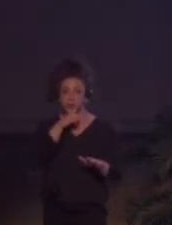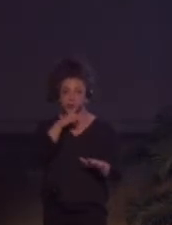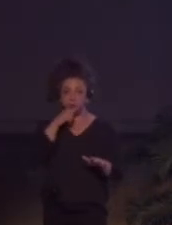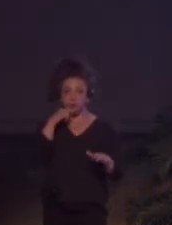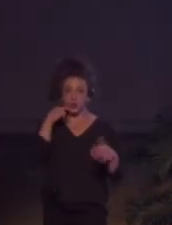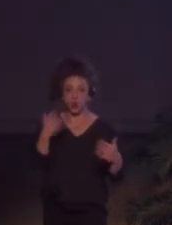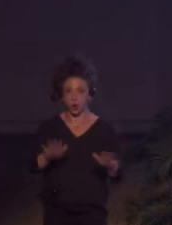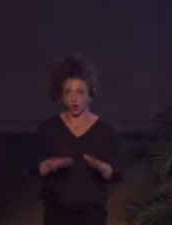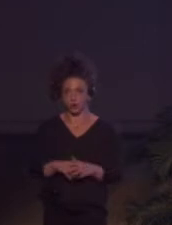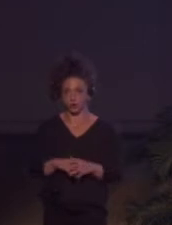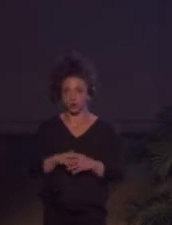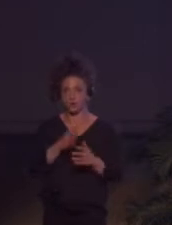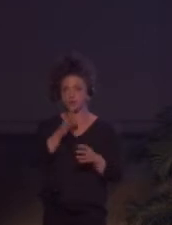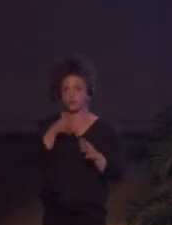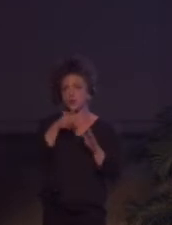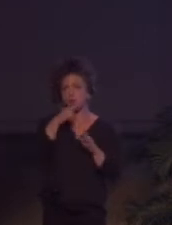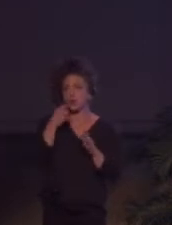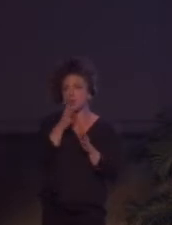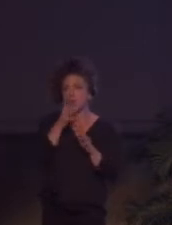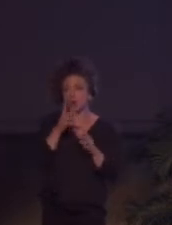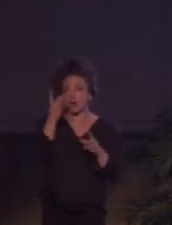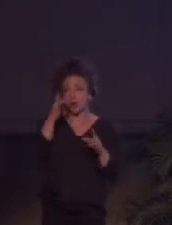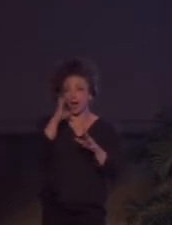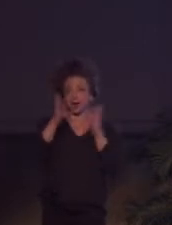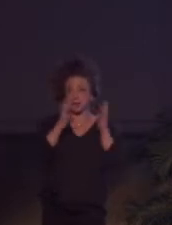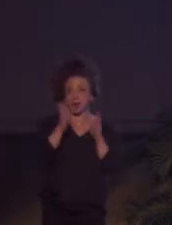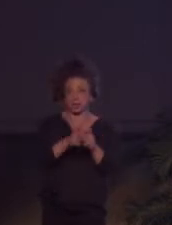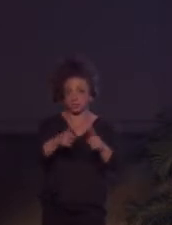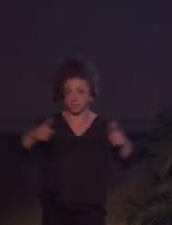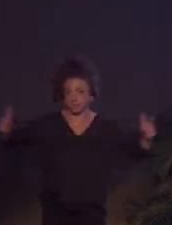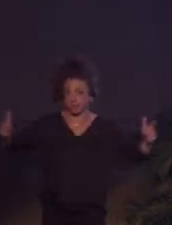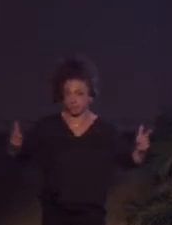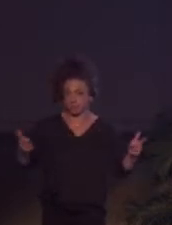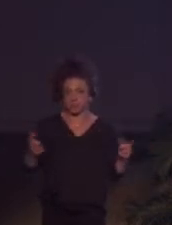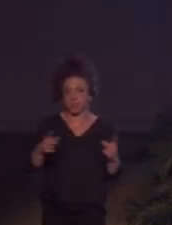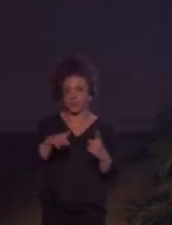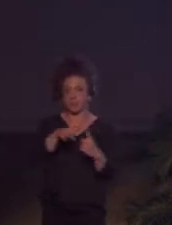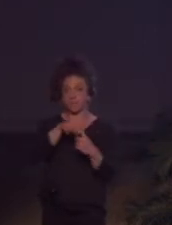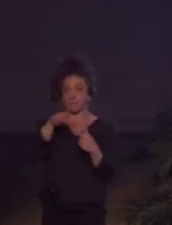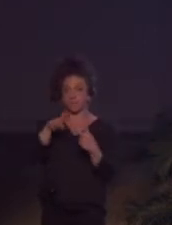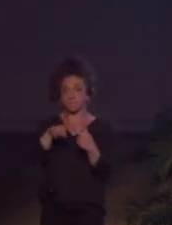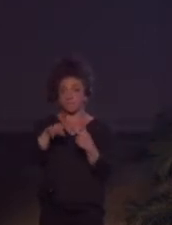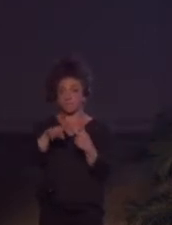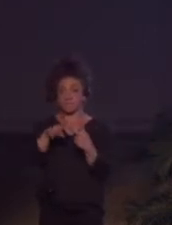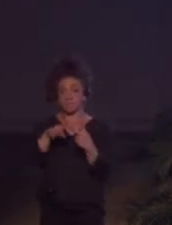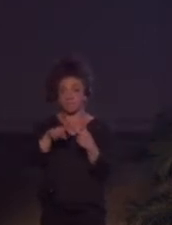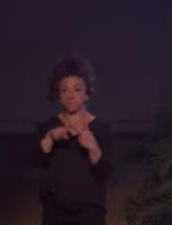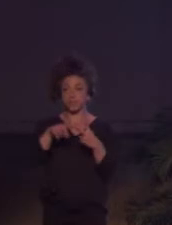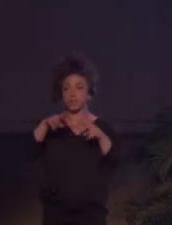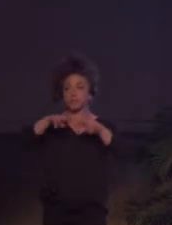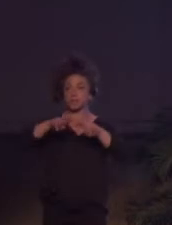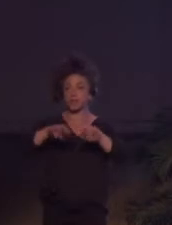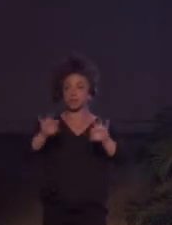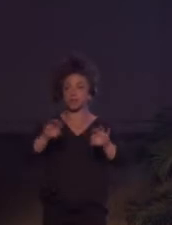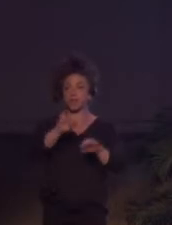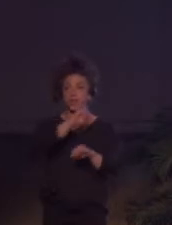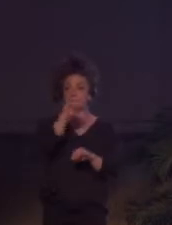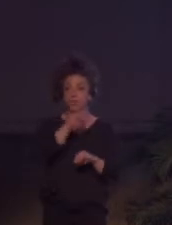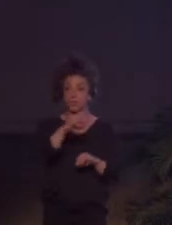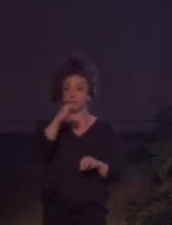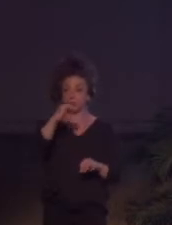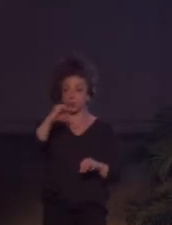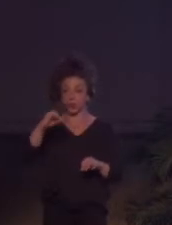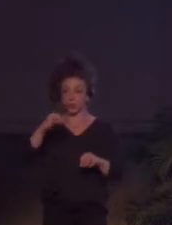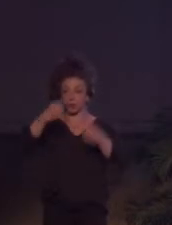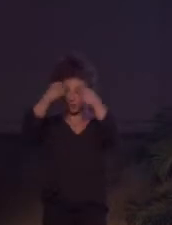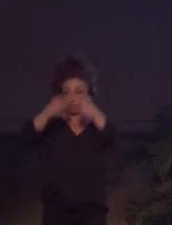zoen eta akuarioen inguruko beste ikerketa bat egin genuen, batez ere Euskal Herriko bisitariak joaten ziren zentroetara, eta pixkat bildu